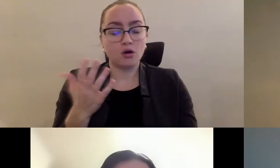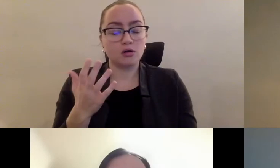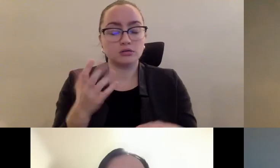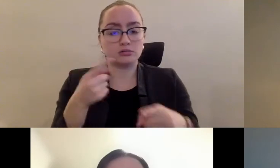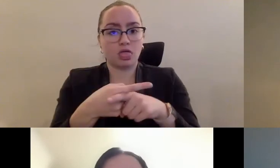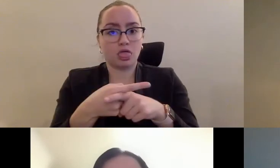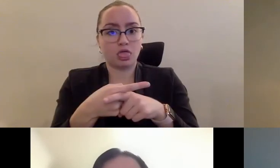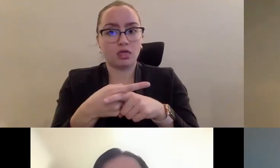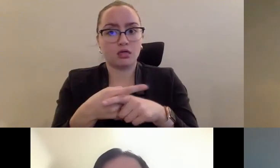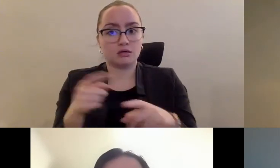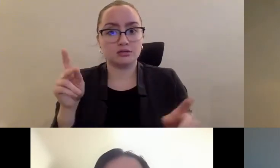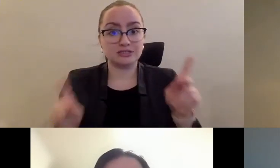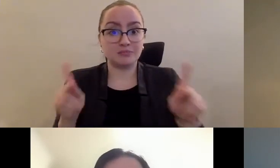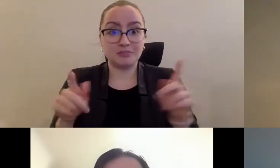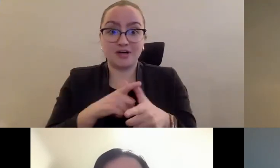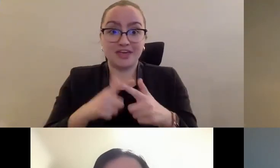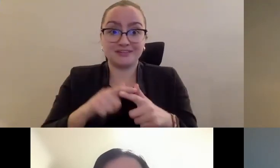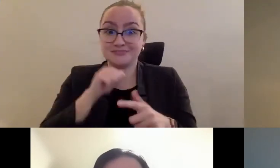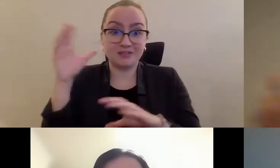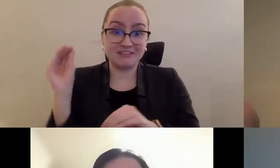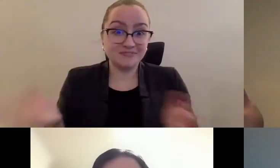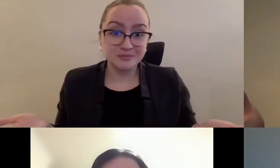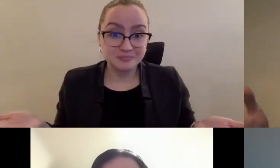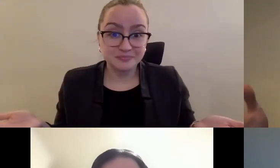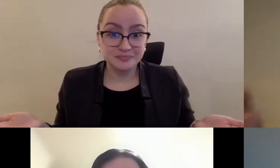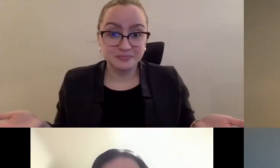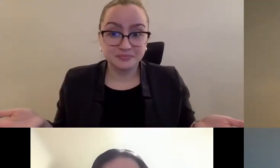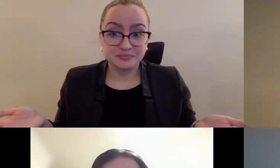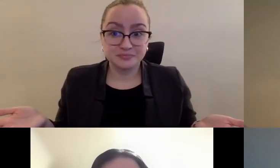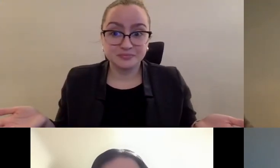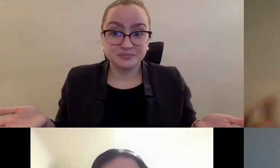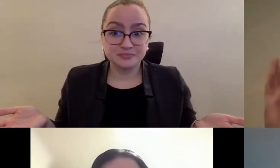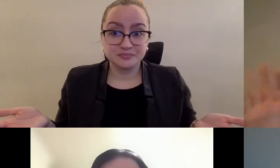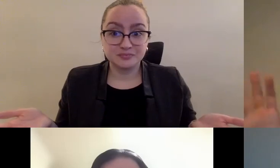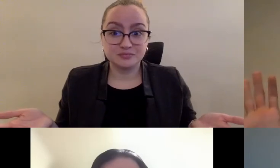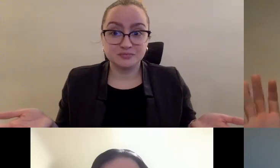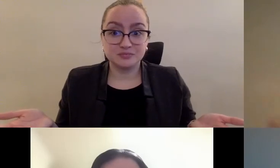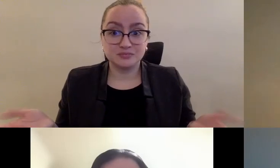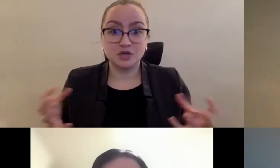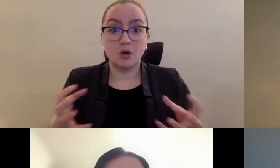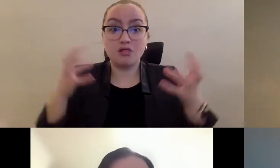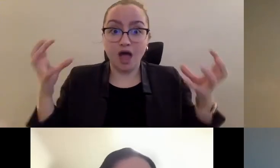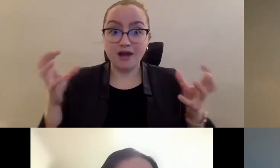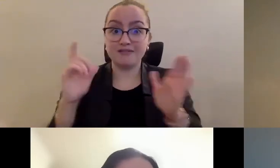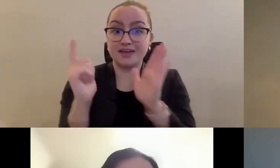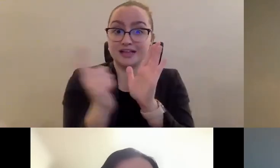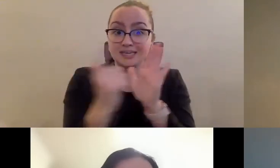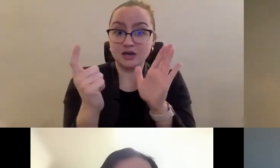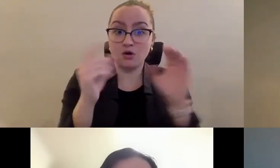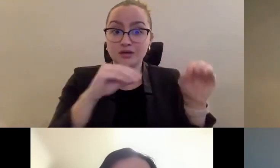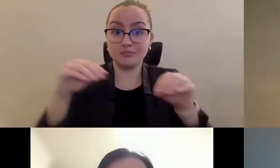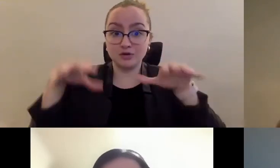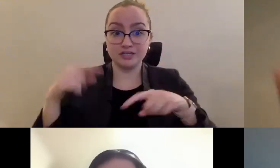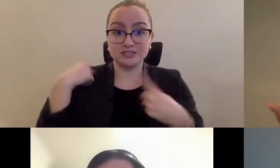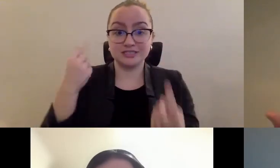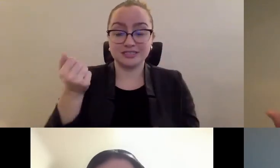lo que produce es gente se queda y simplemente no se va porque tienen miedo y están a estas barras de 3